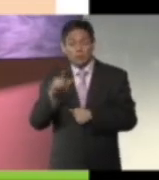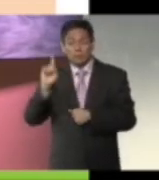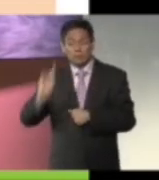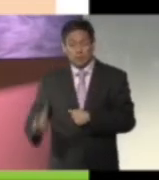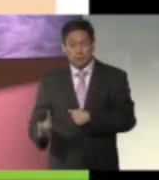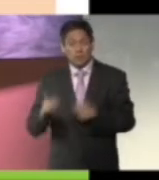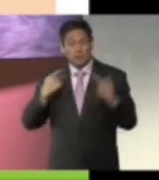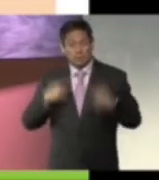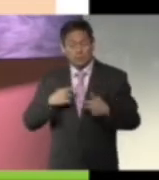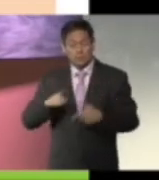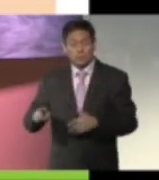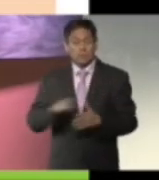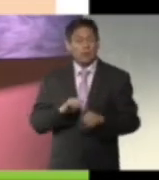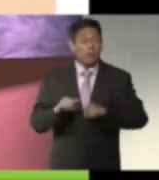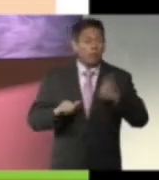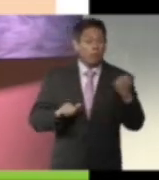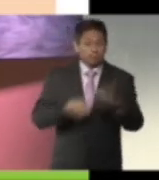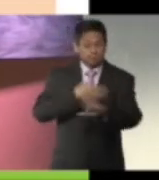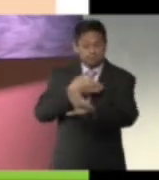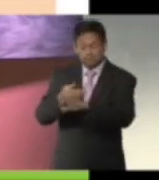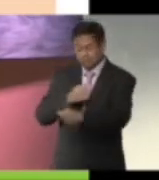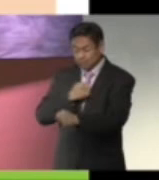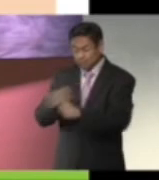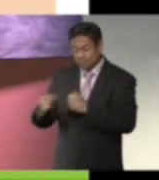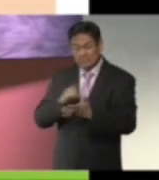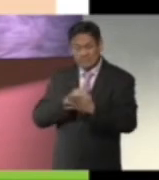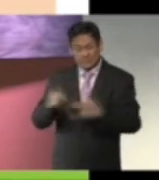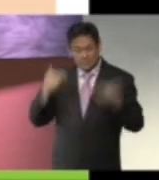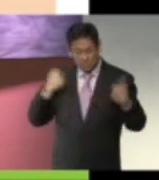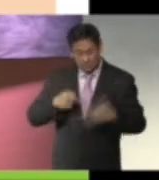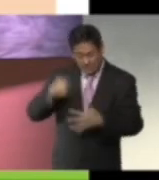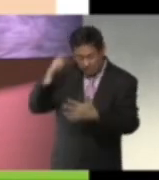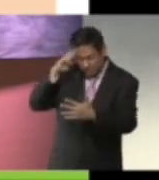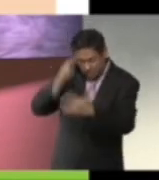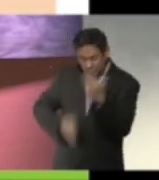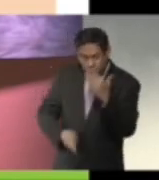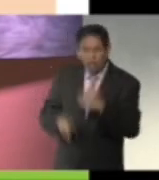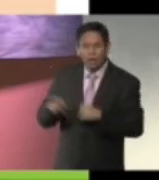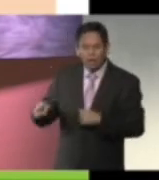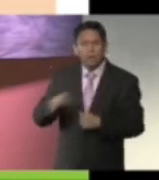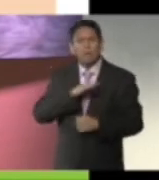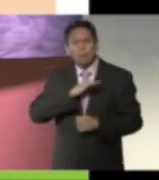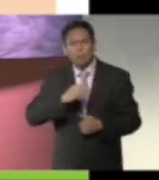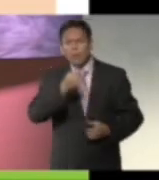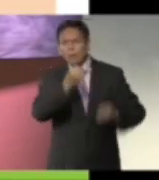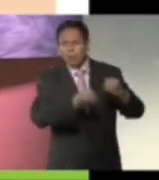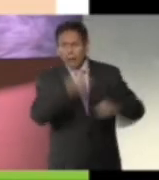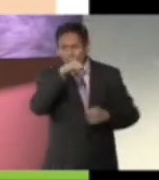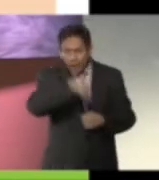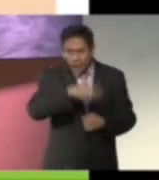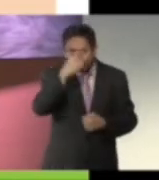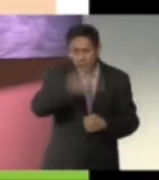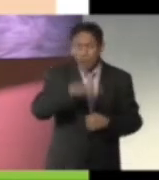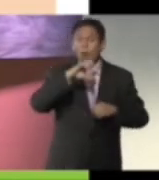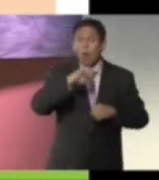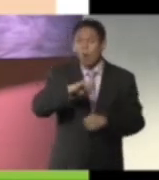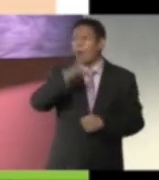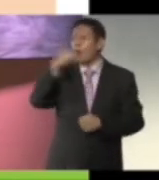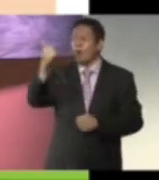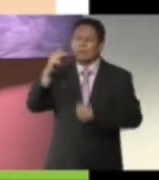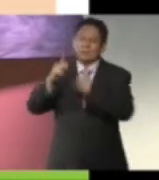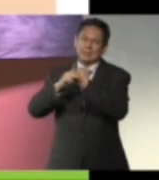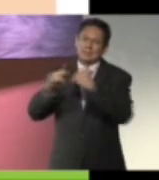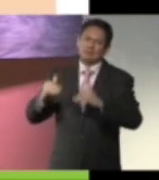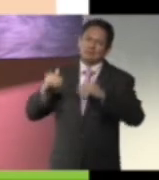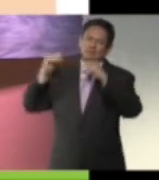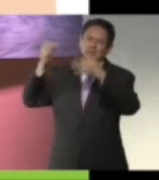ahora en México a partir de esta reforma y que hay otros instrumentos adicionales a partir además de estas convenciones internacionales que obligan a